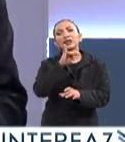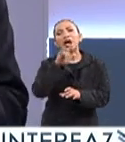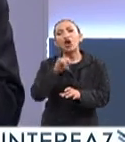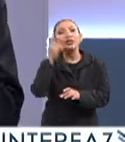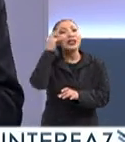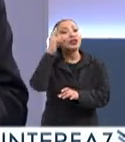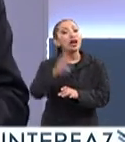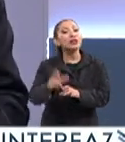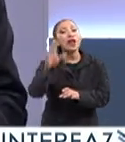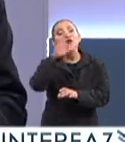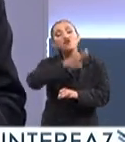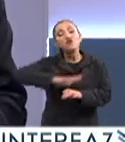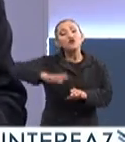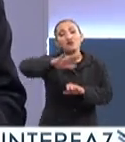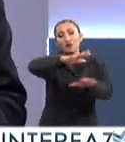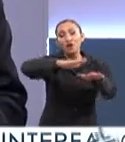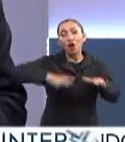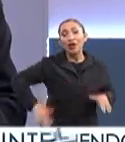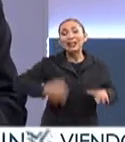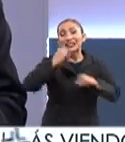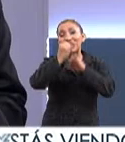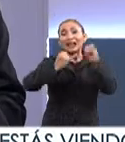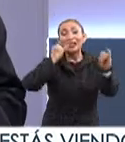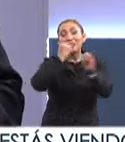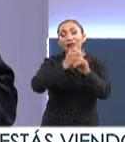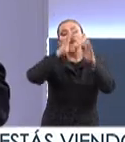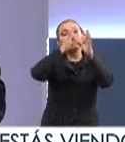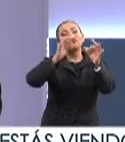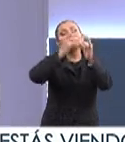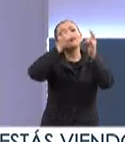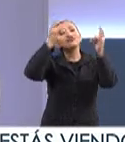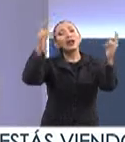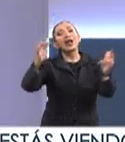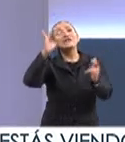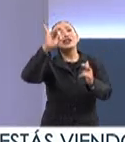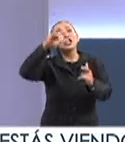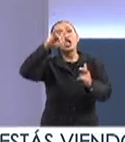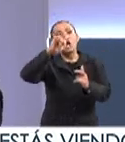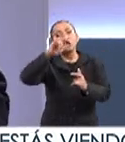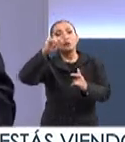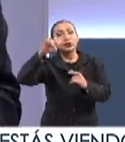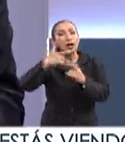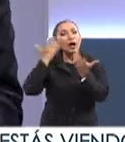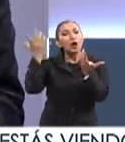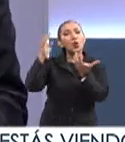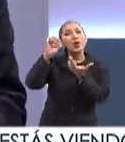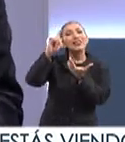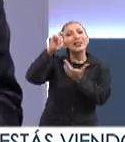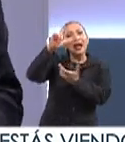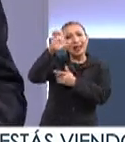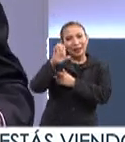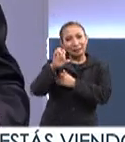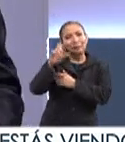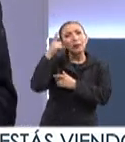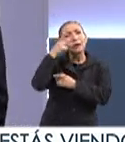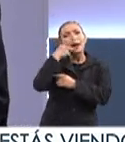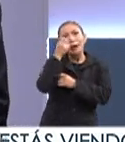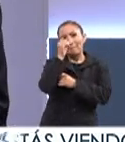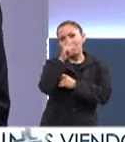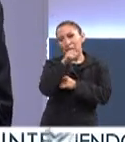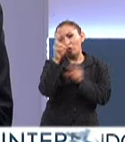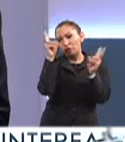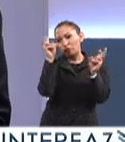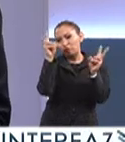director del Foro Internacional de Narración Oral Fino Proyecta Cuéntale, para hablar